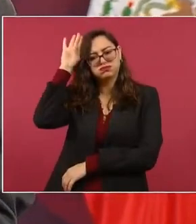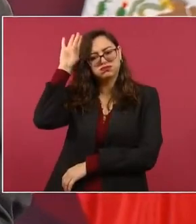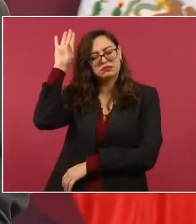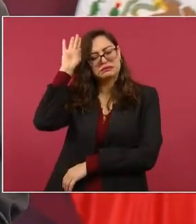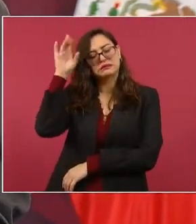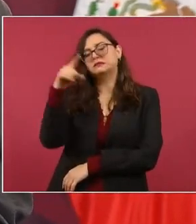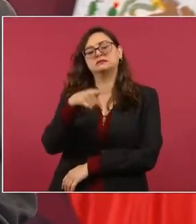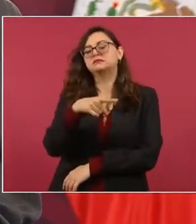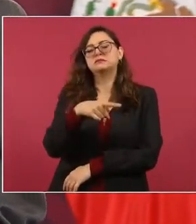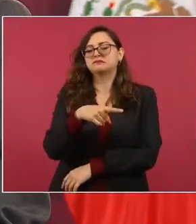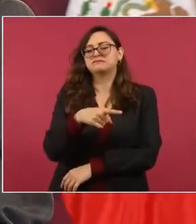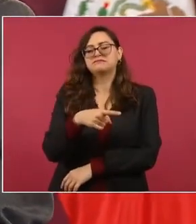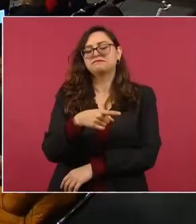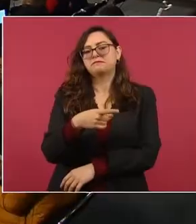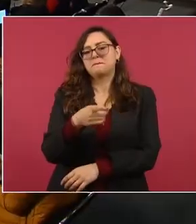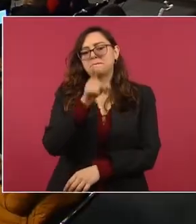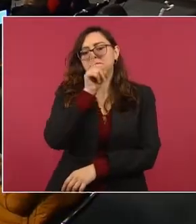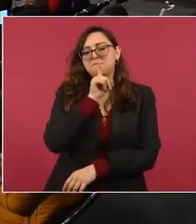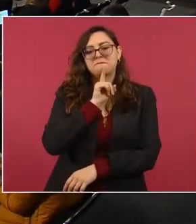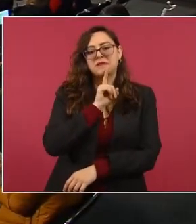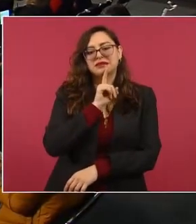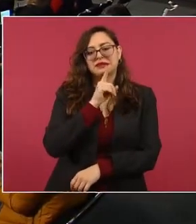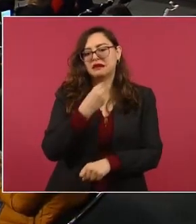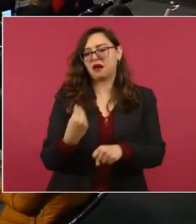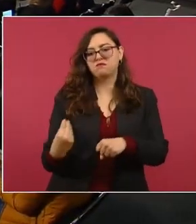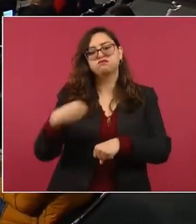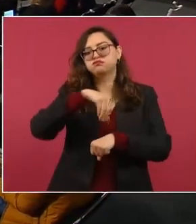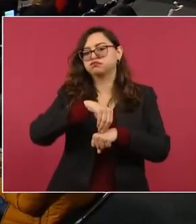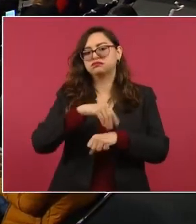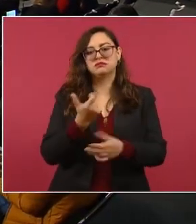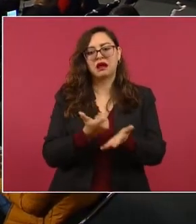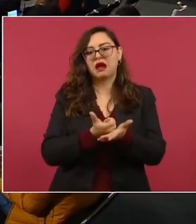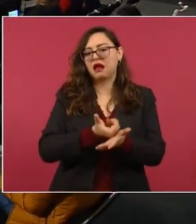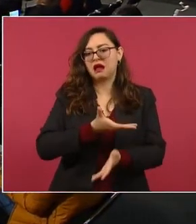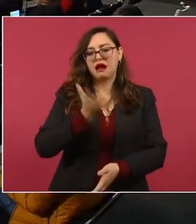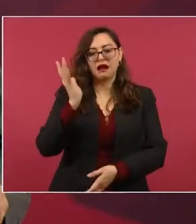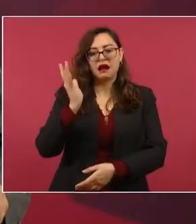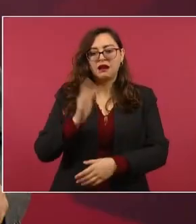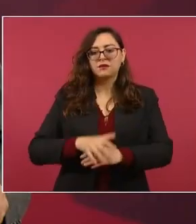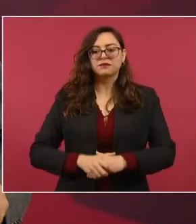superiores a su valor real, para decirlo así.